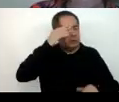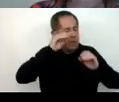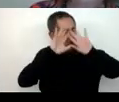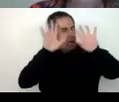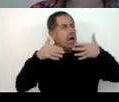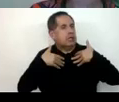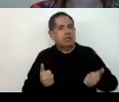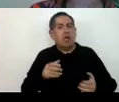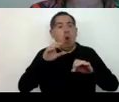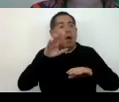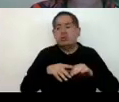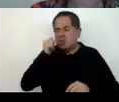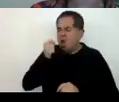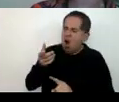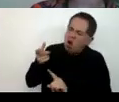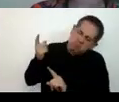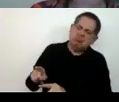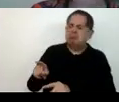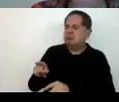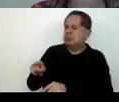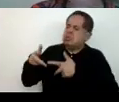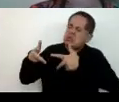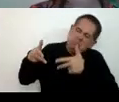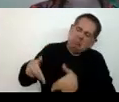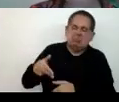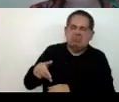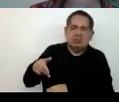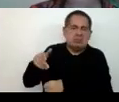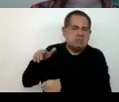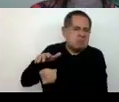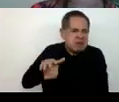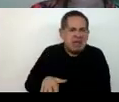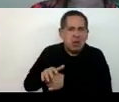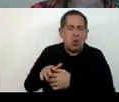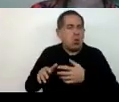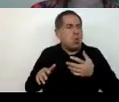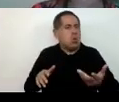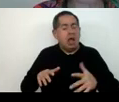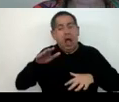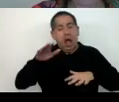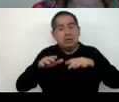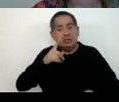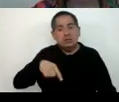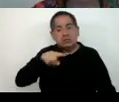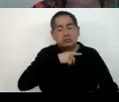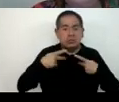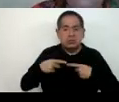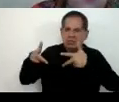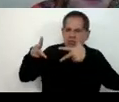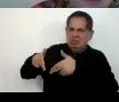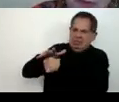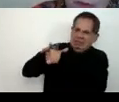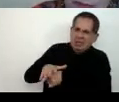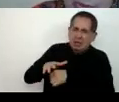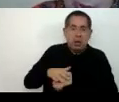manera forzada o coercitiva. Muchas veces la esterilización forzada es provocada o incitada por